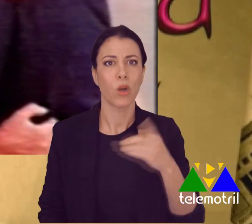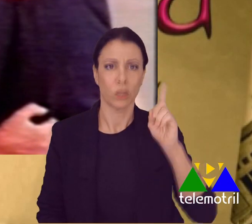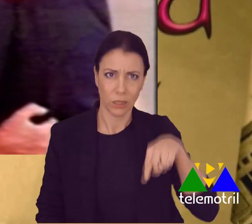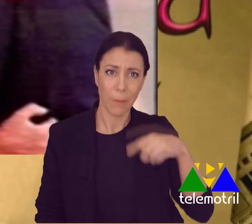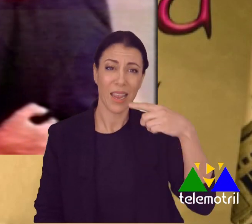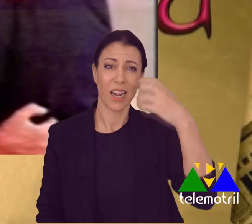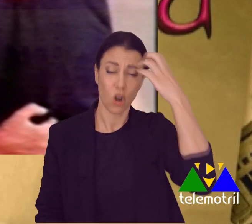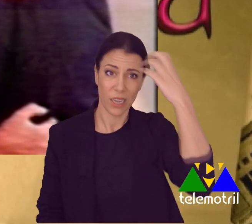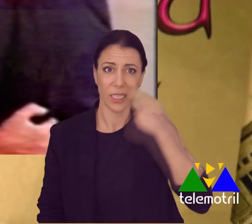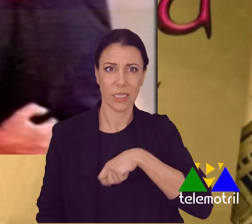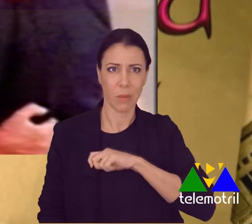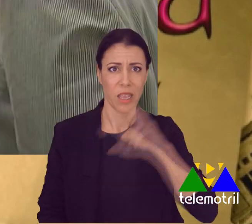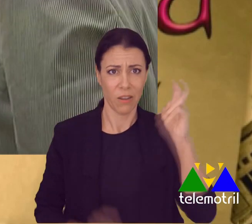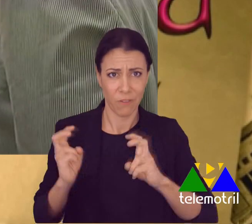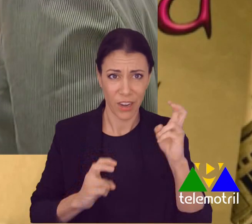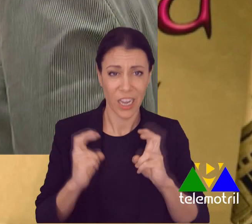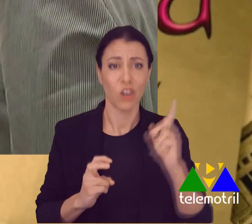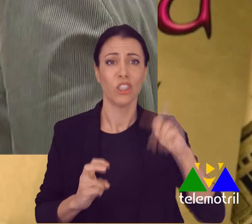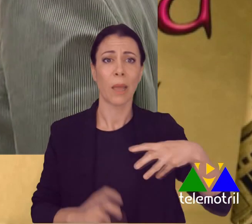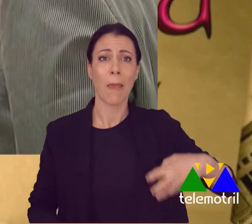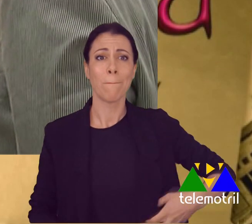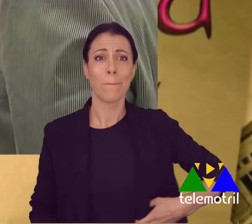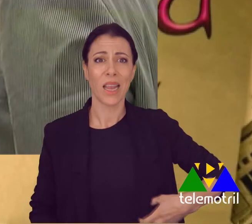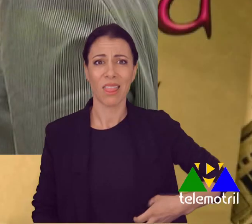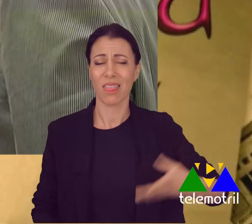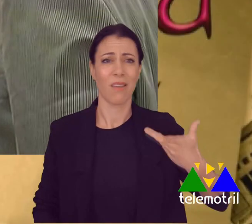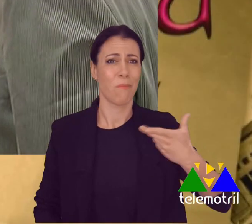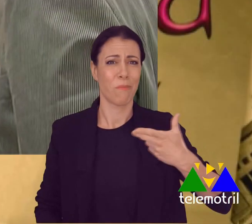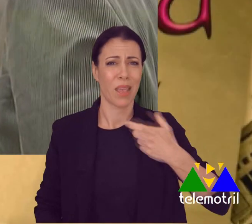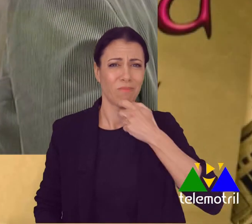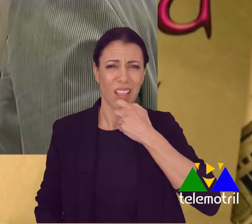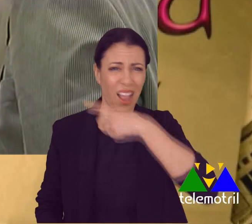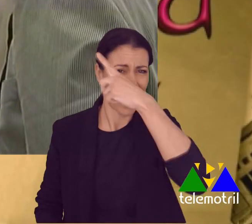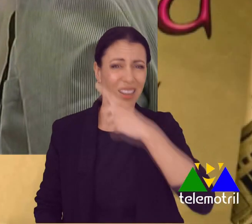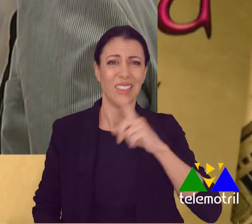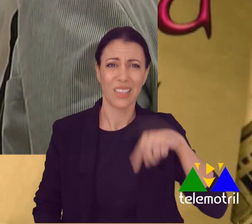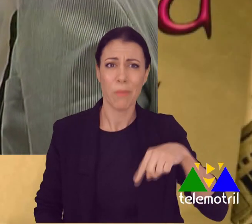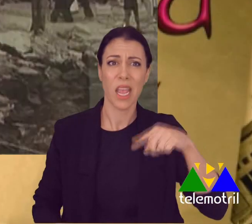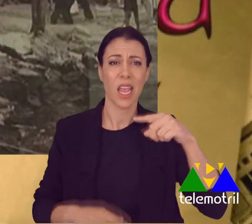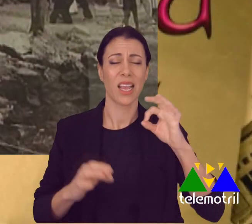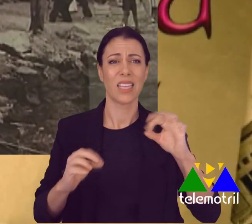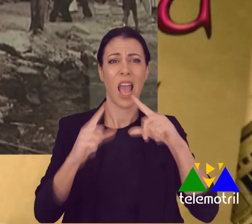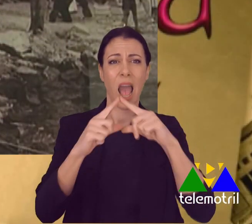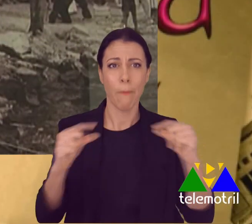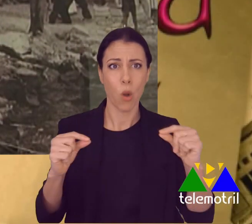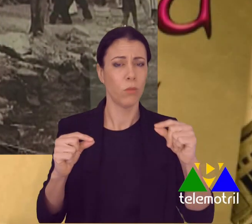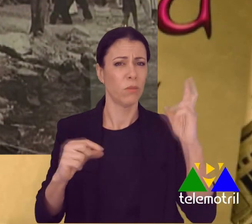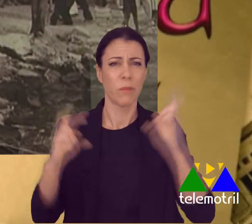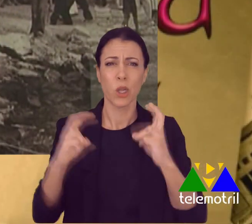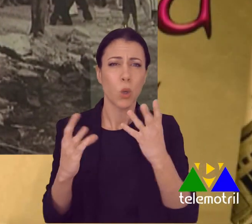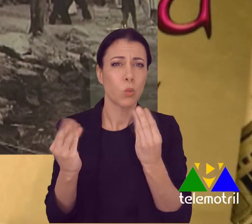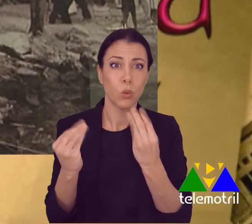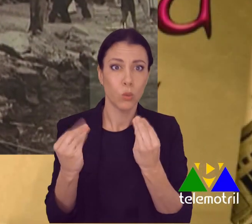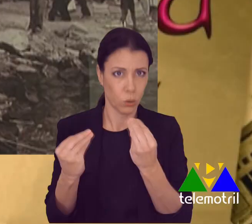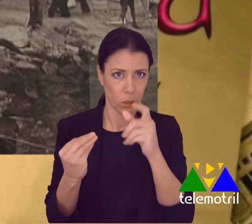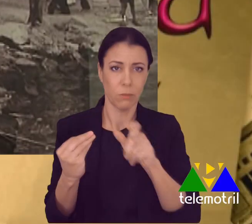España, vinieron los príncipes de Gales, vinieron los de Japón, es decir, vinieron mucha gente, y Motril, pues